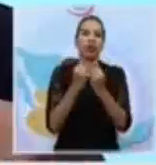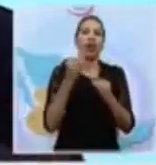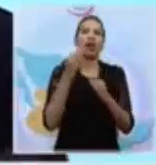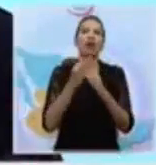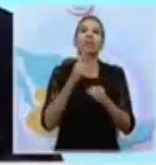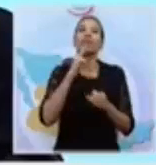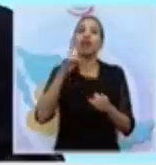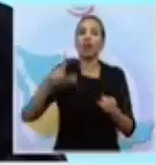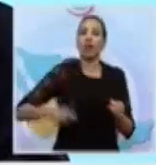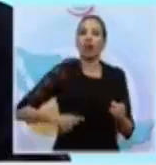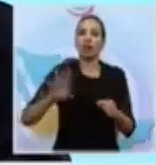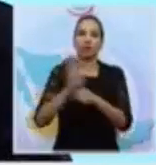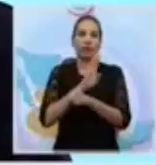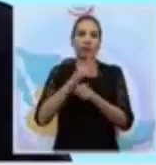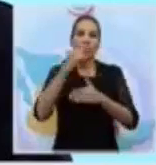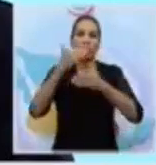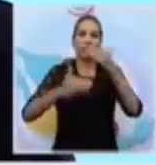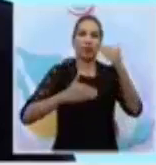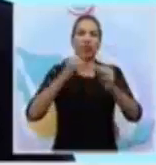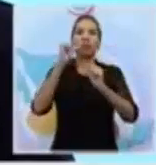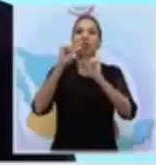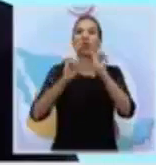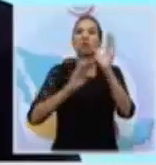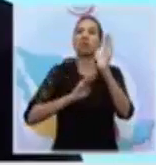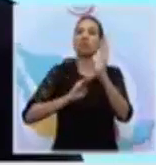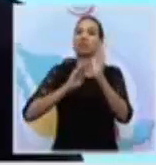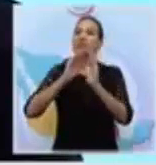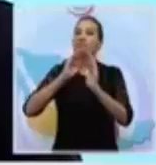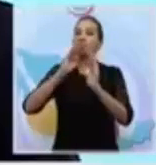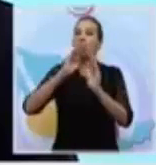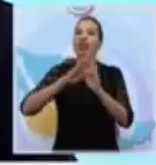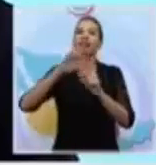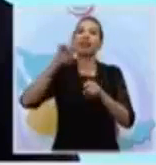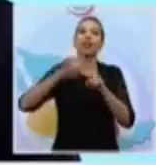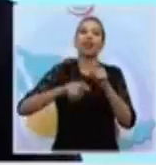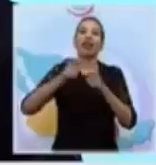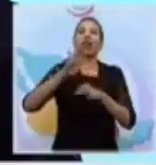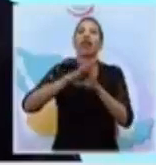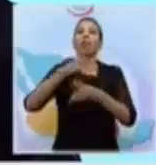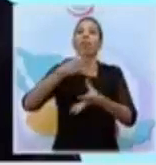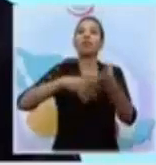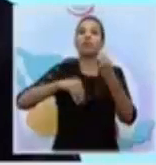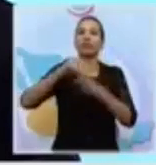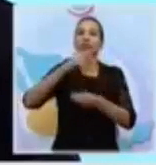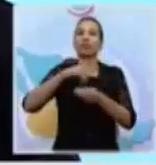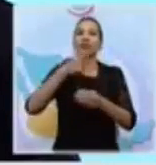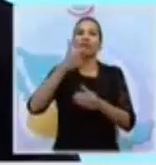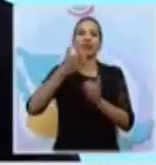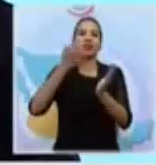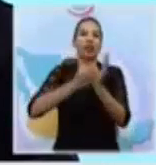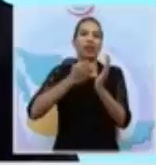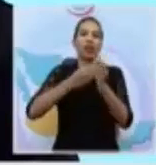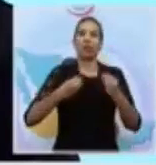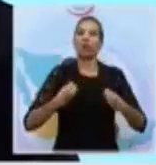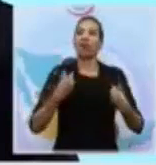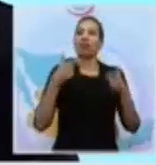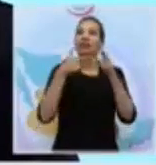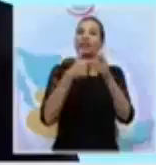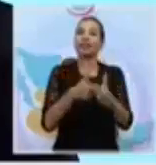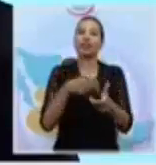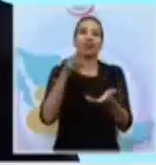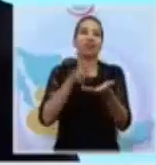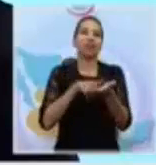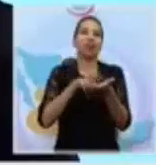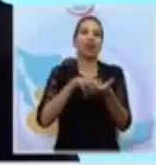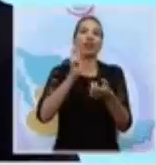un estado de bienestar que avanza muy poco en la desmercantilización, puesto que el sostenimiento de la vida sigue dependiendo